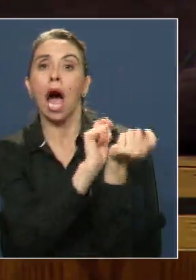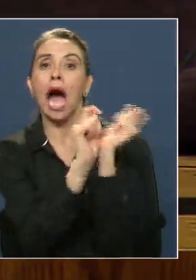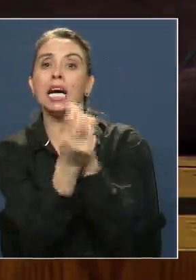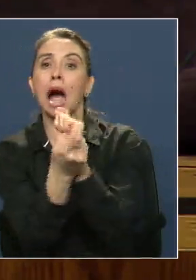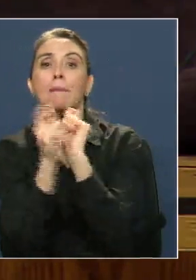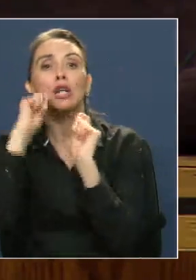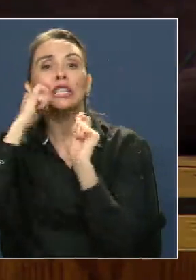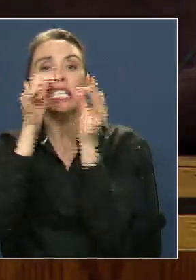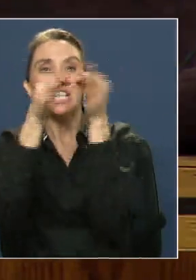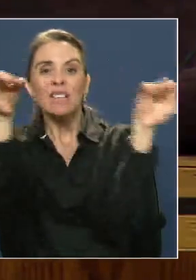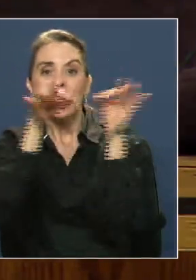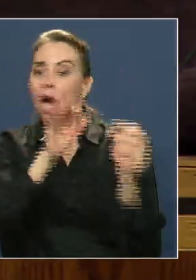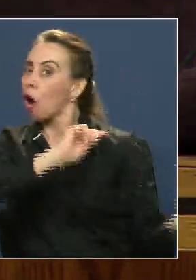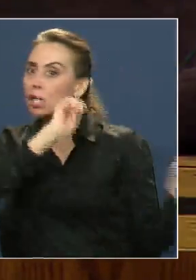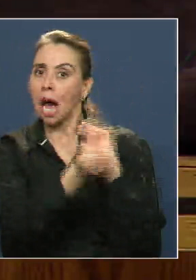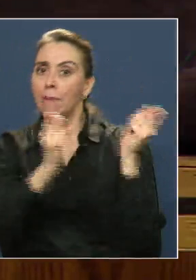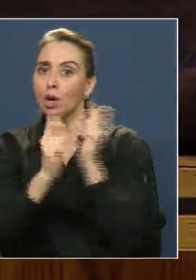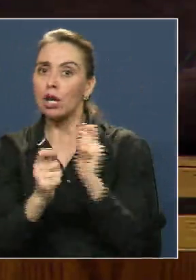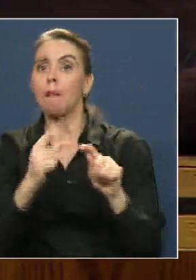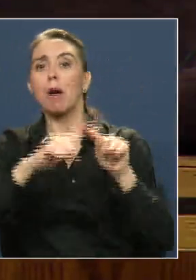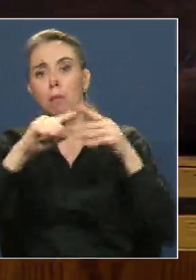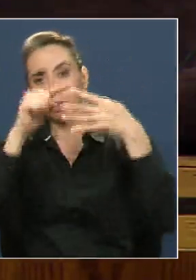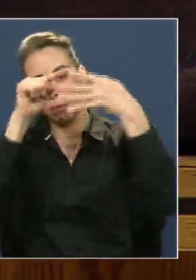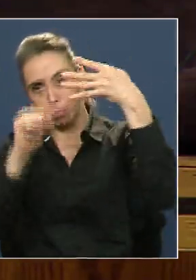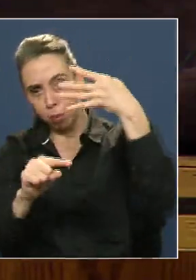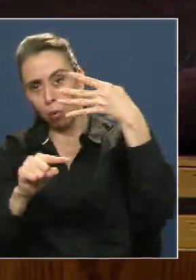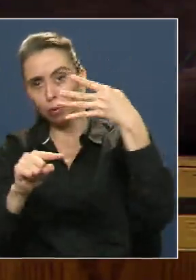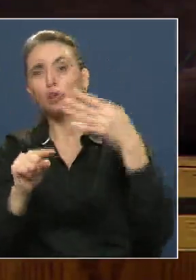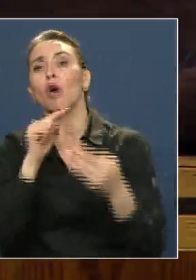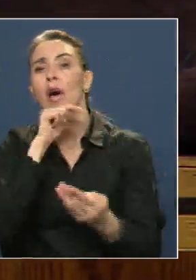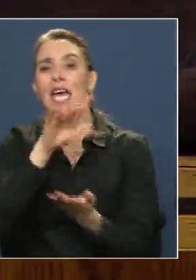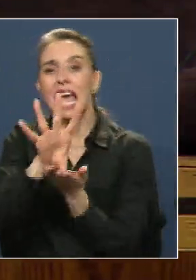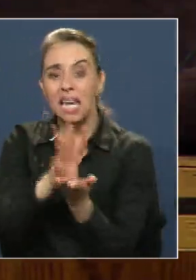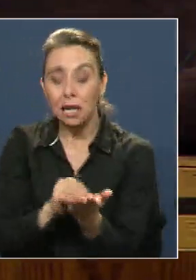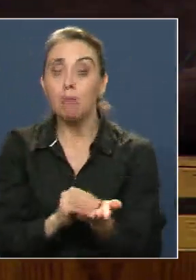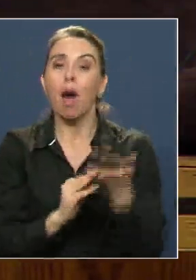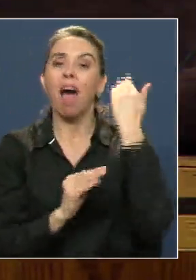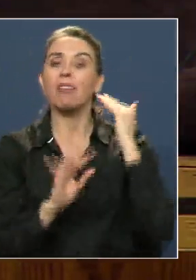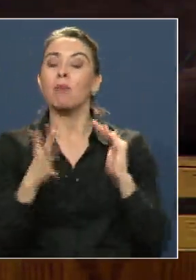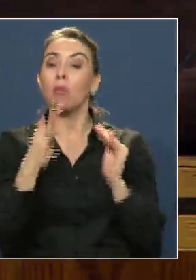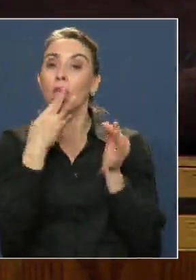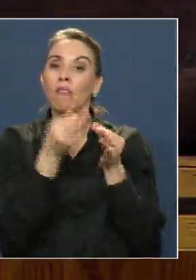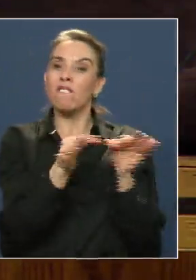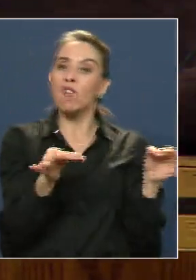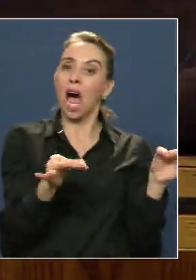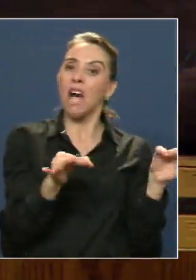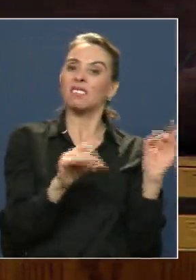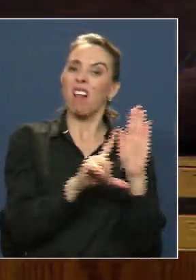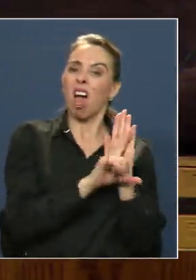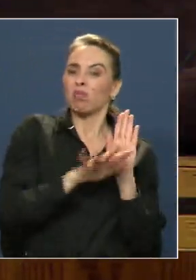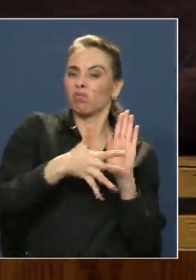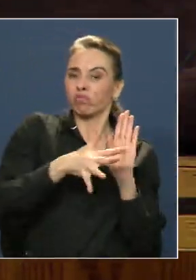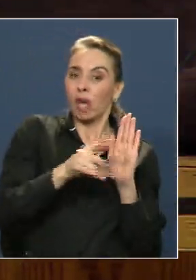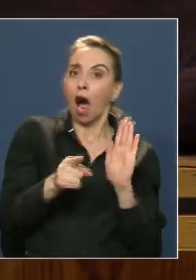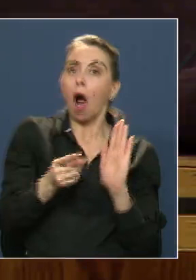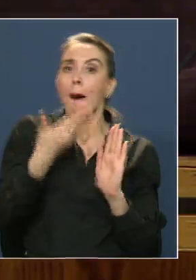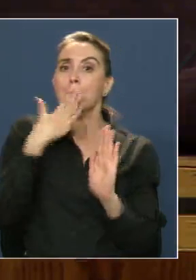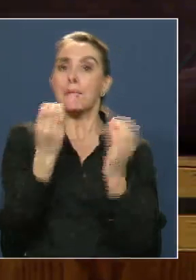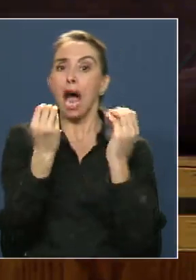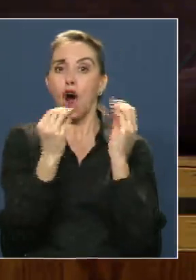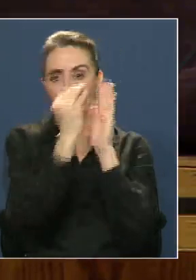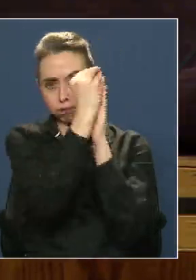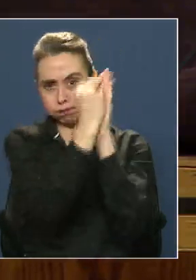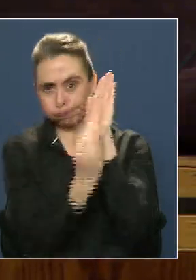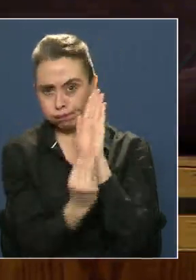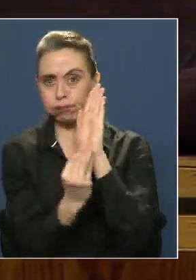en forma tan significativa? Podría dar muchos otros ejemplos. ¿Por qué hemos mejorado la legislación sobre delitos